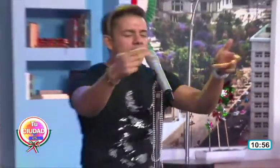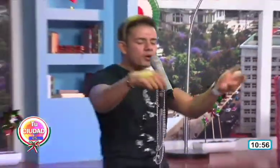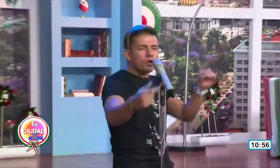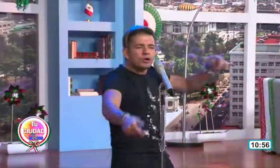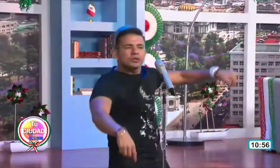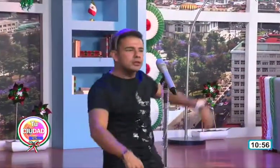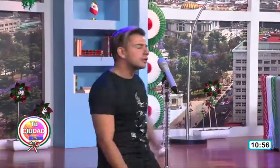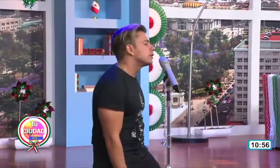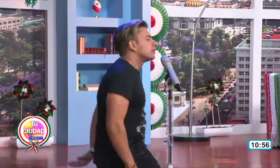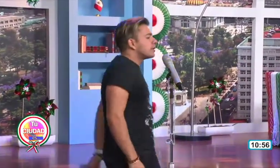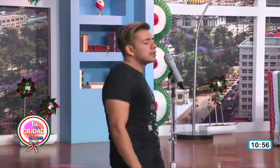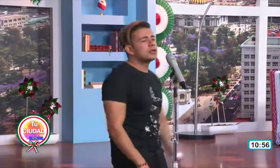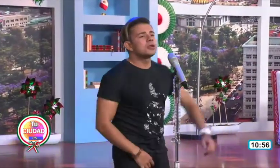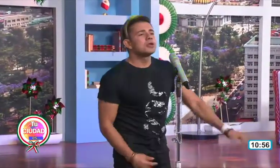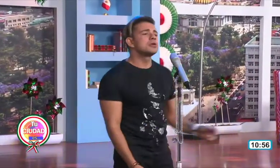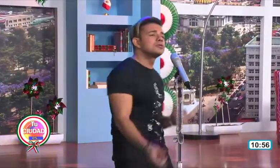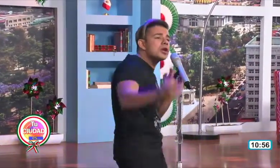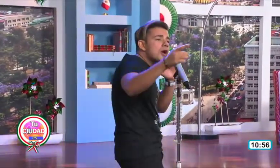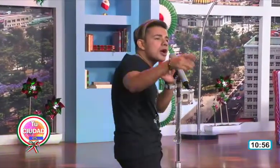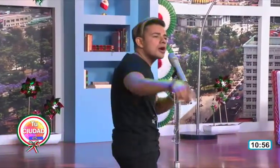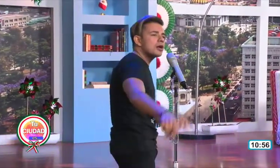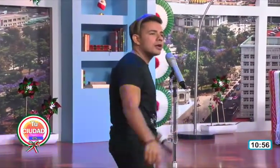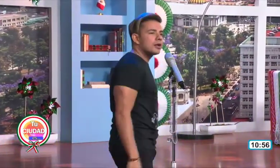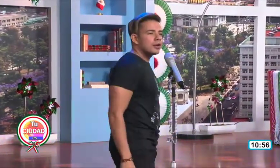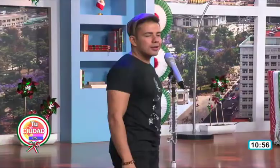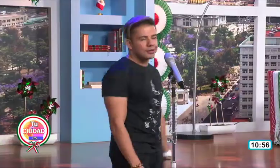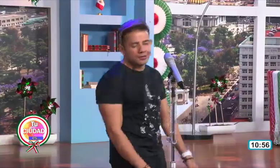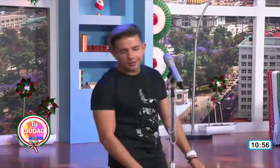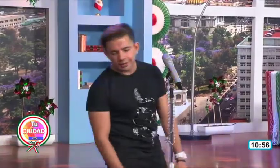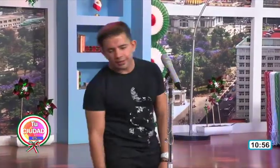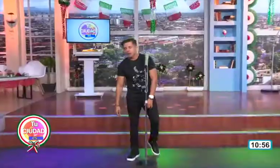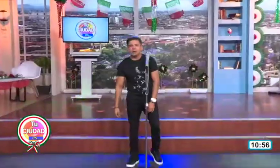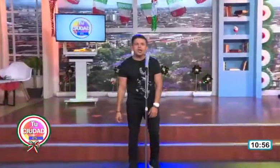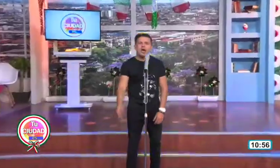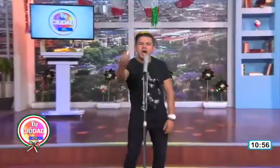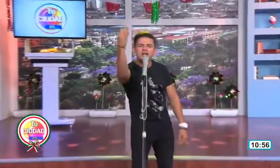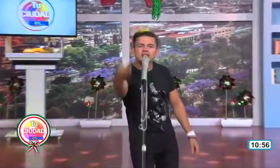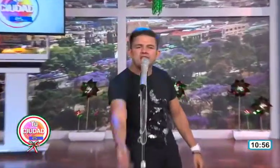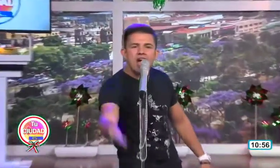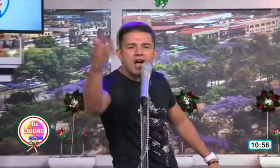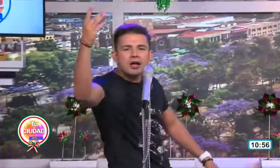Hit Records. Yeah, yeah.